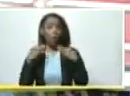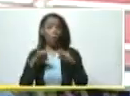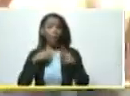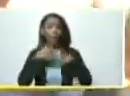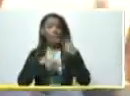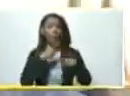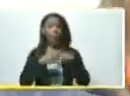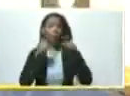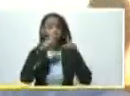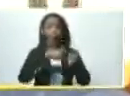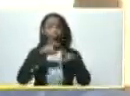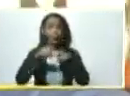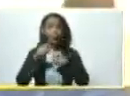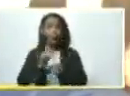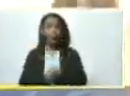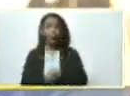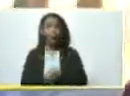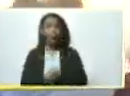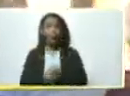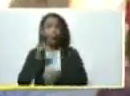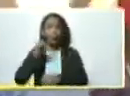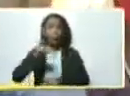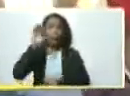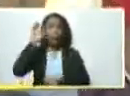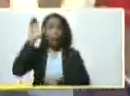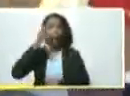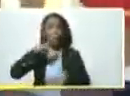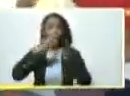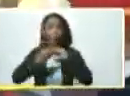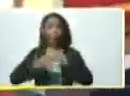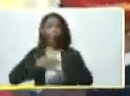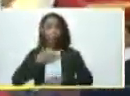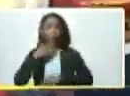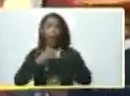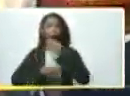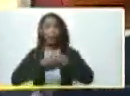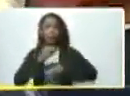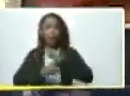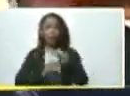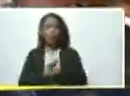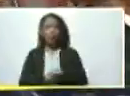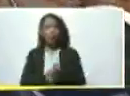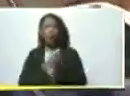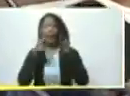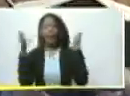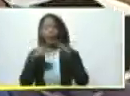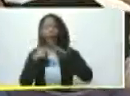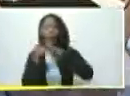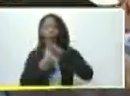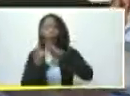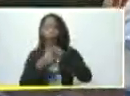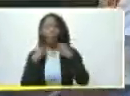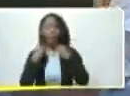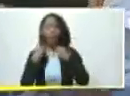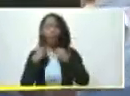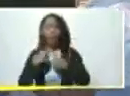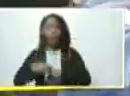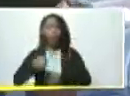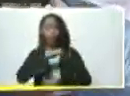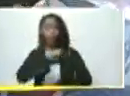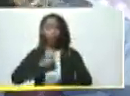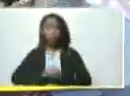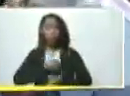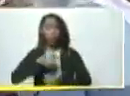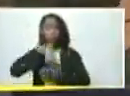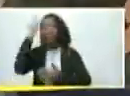producción agrícola en el país. Los CLAP pueden ser el gran instrumento para el super milagro